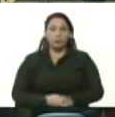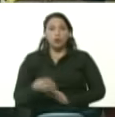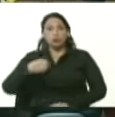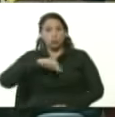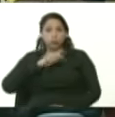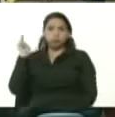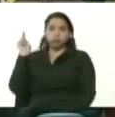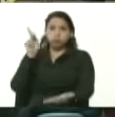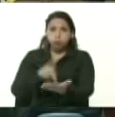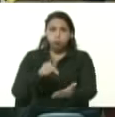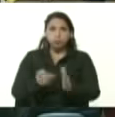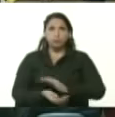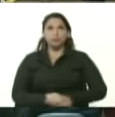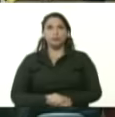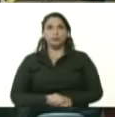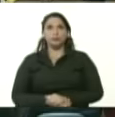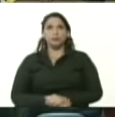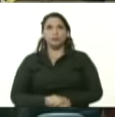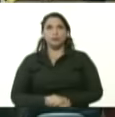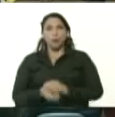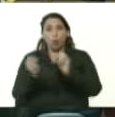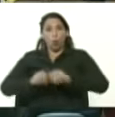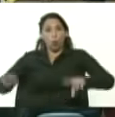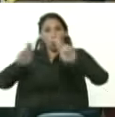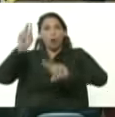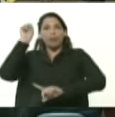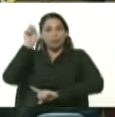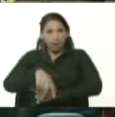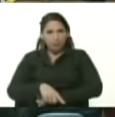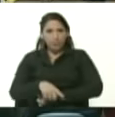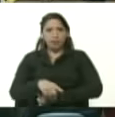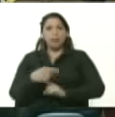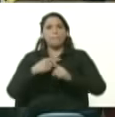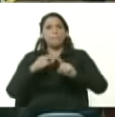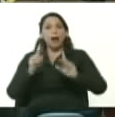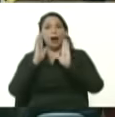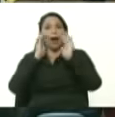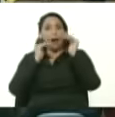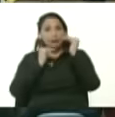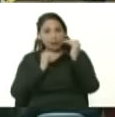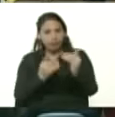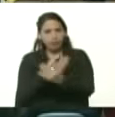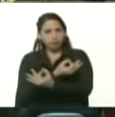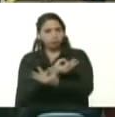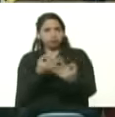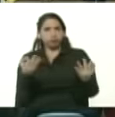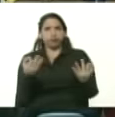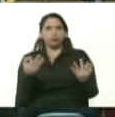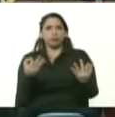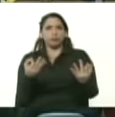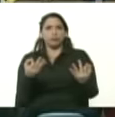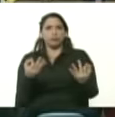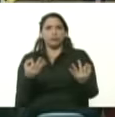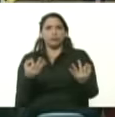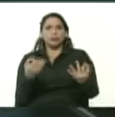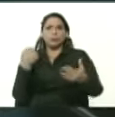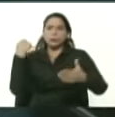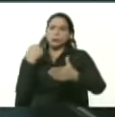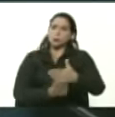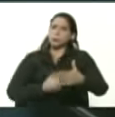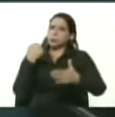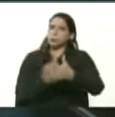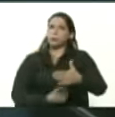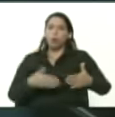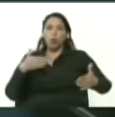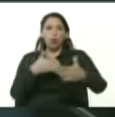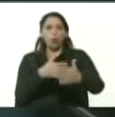Acudimos a esta organización también para atender efectivamente la impostergable lucha contra